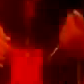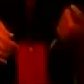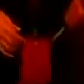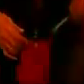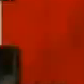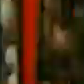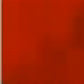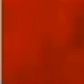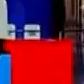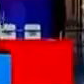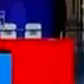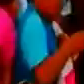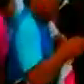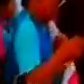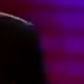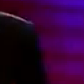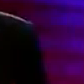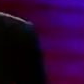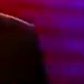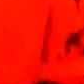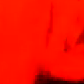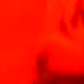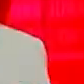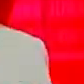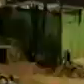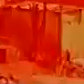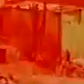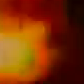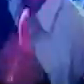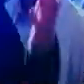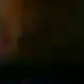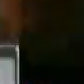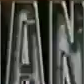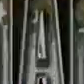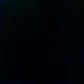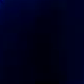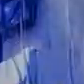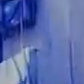Una gran oportunidad. El lavado de dinero. La misma política.